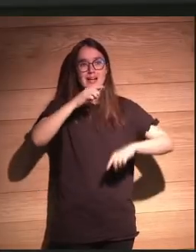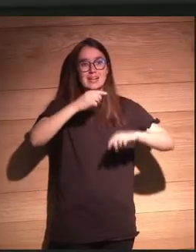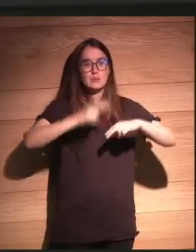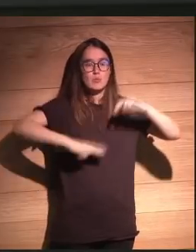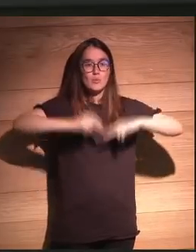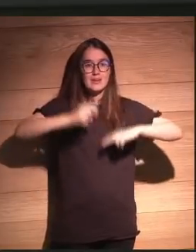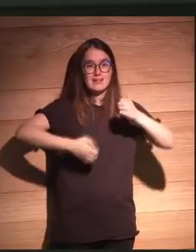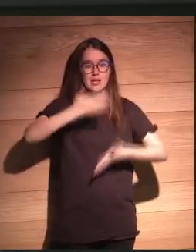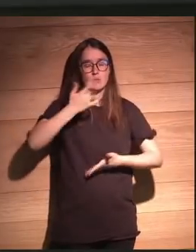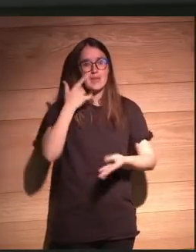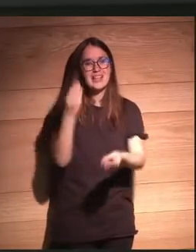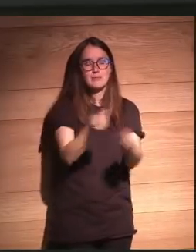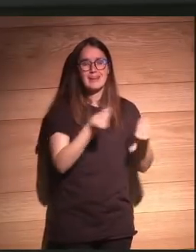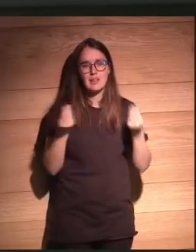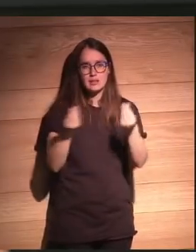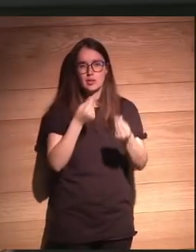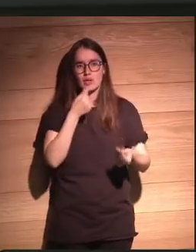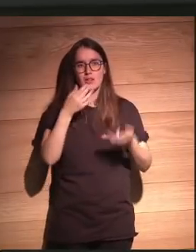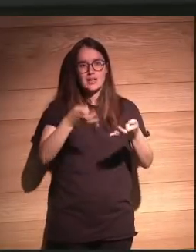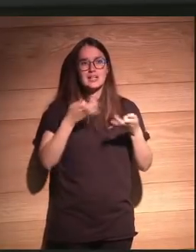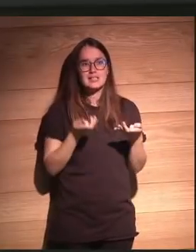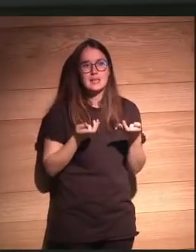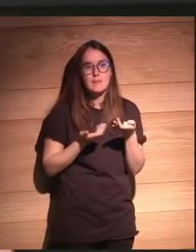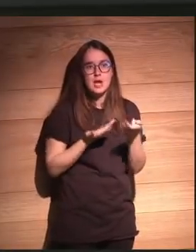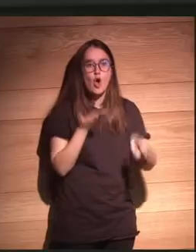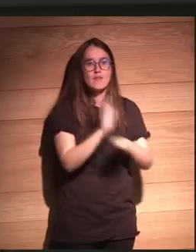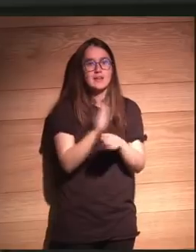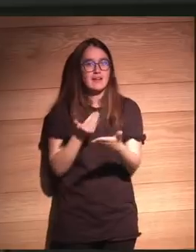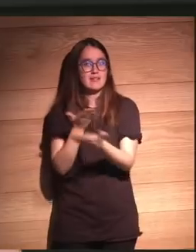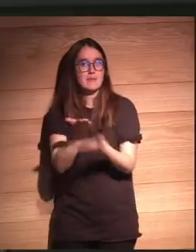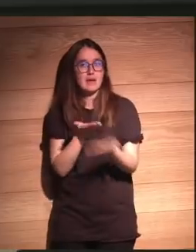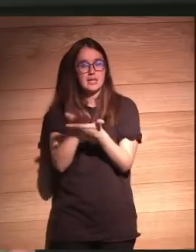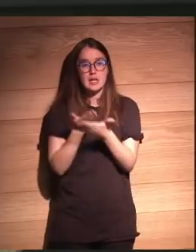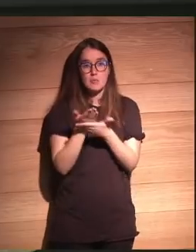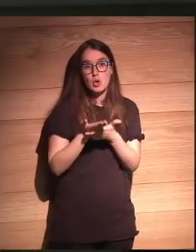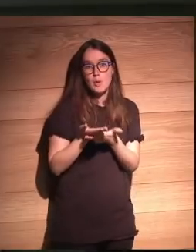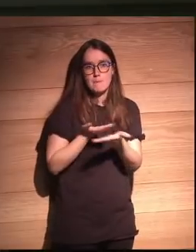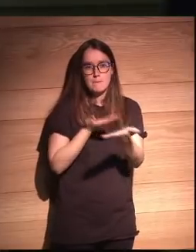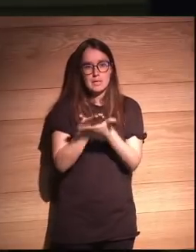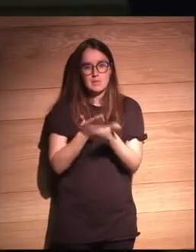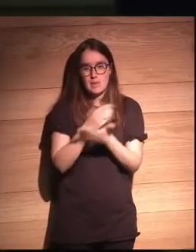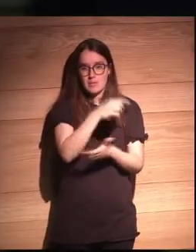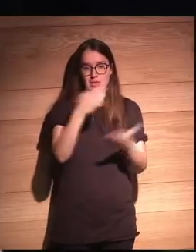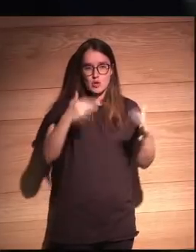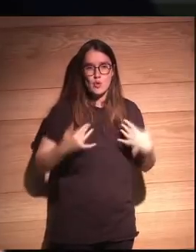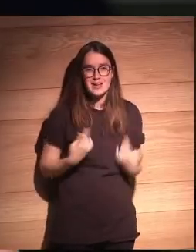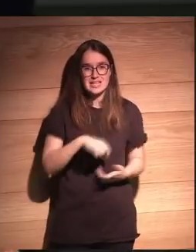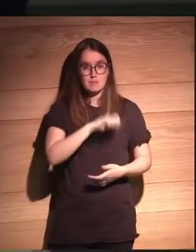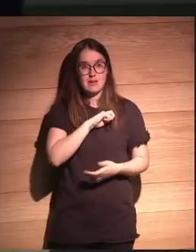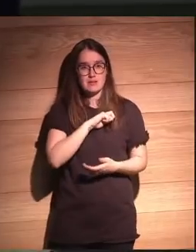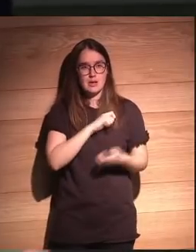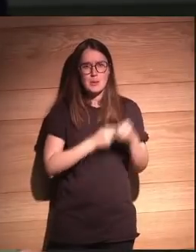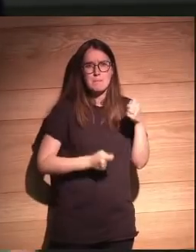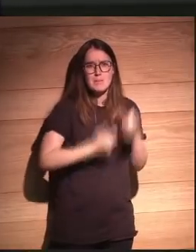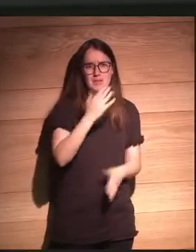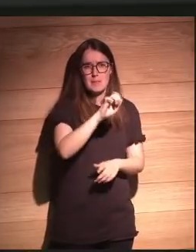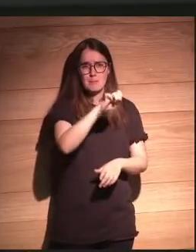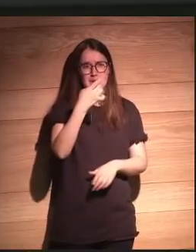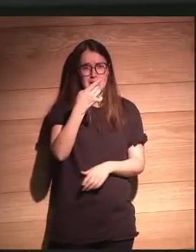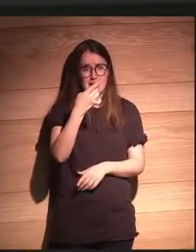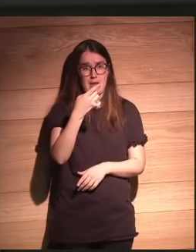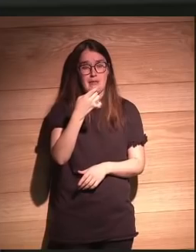de mecanismos de expectativas. Esto es de que nos dicen todo el rato de oferta y demanda, no hay vivienda para tanta gente, etcétera. España es el país de Europa con más vivienda vacía. 1/3 de toda